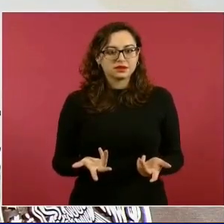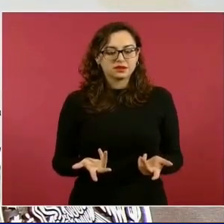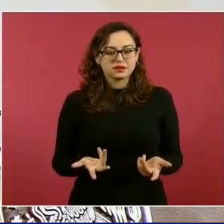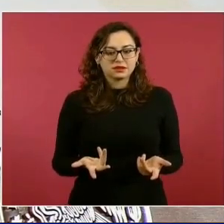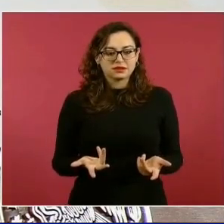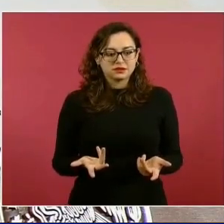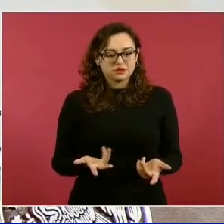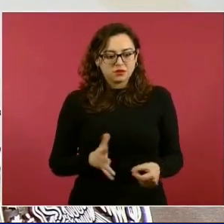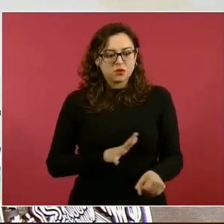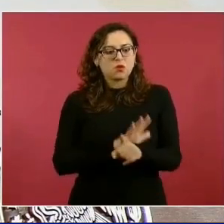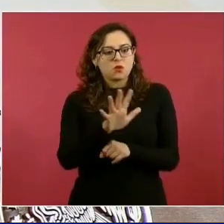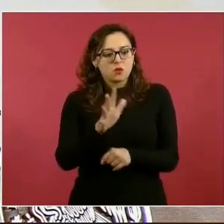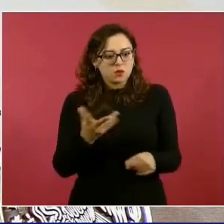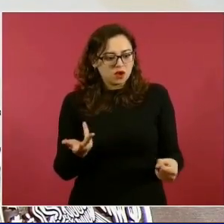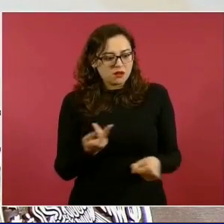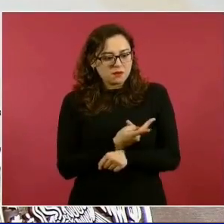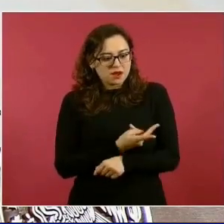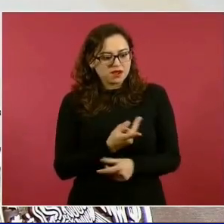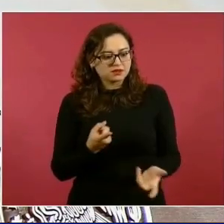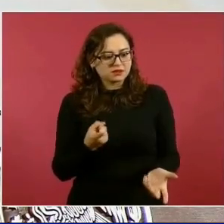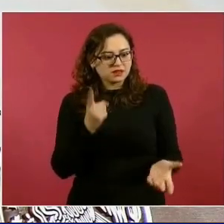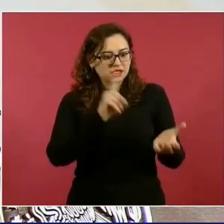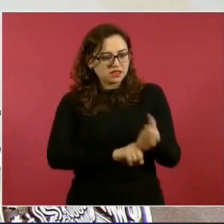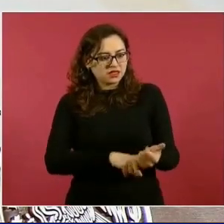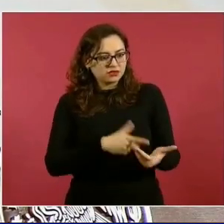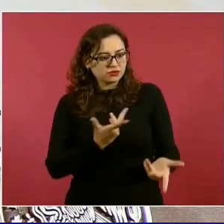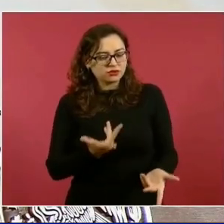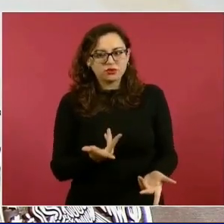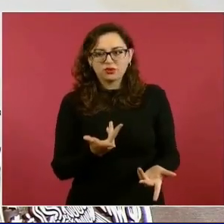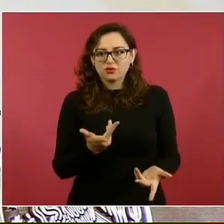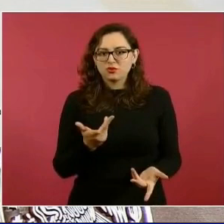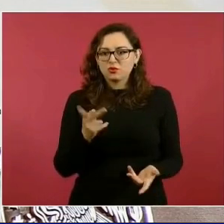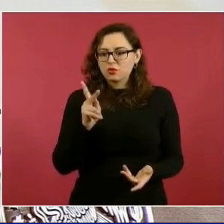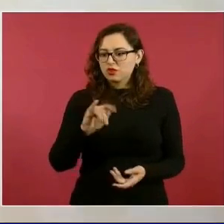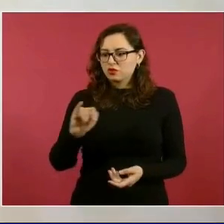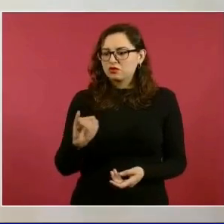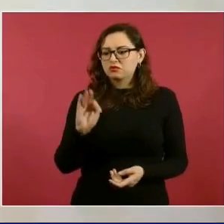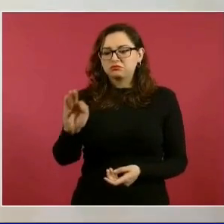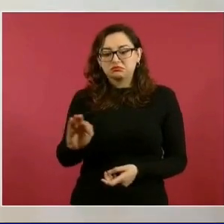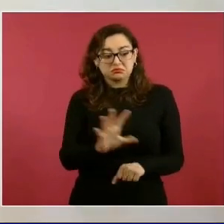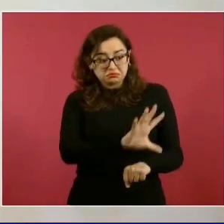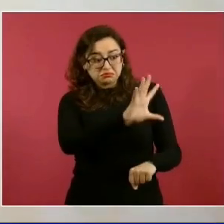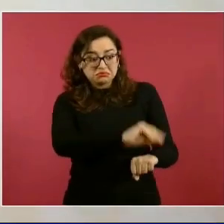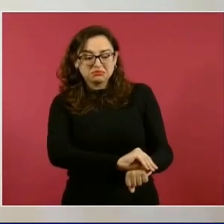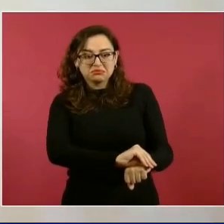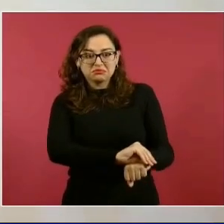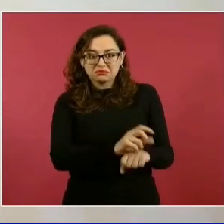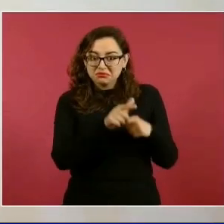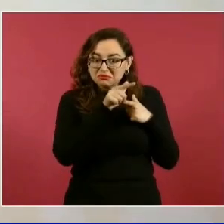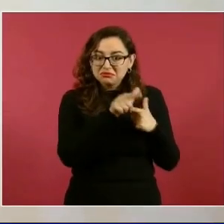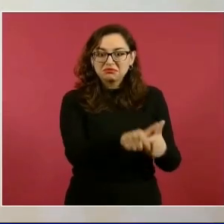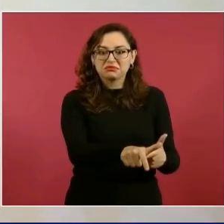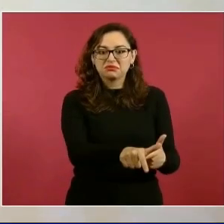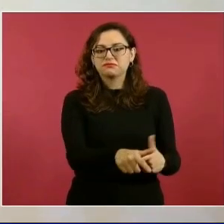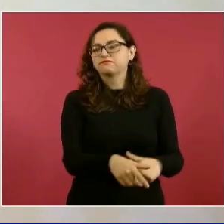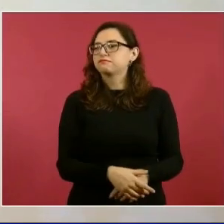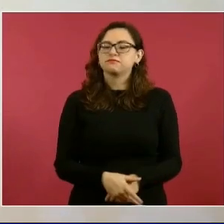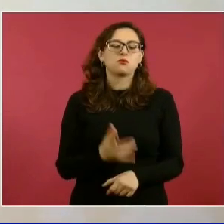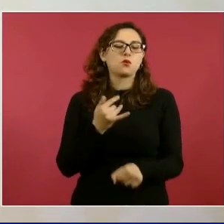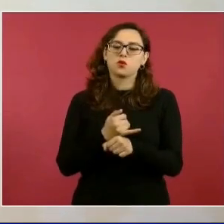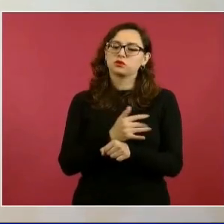de este proceder al interior del Poder Judicial. Esto no puede seguirse manteniendo